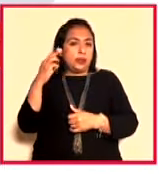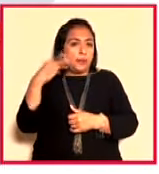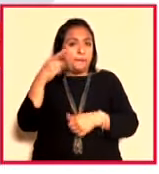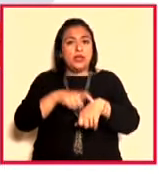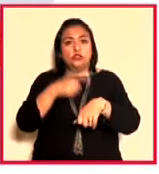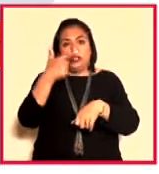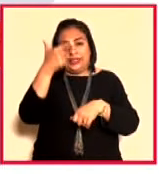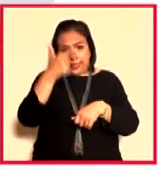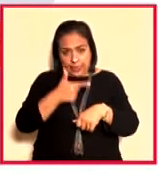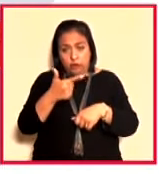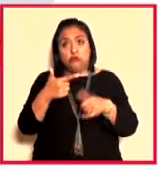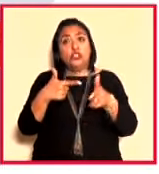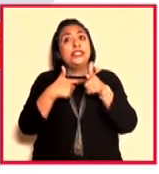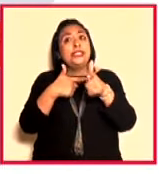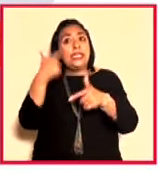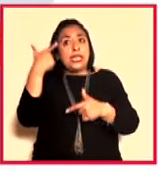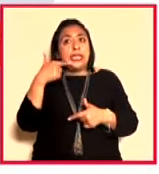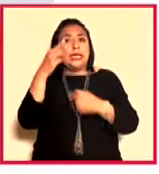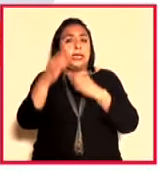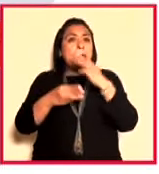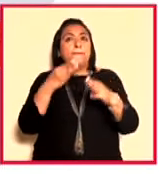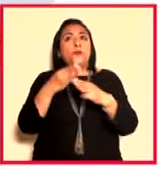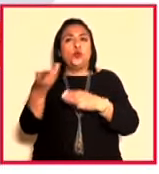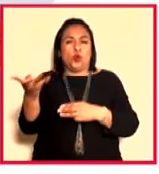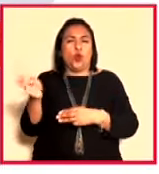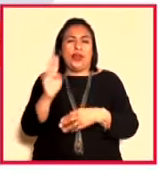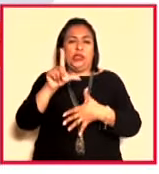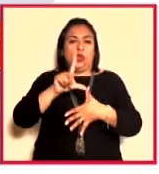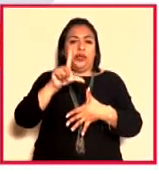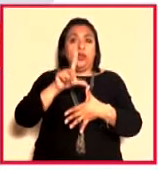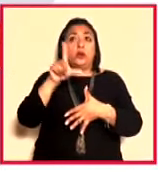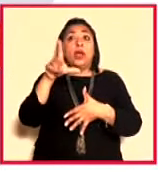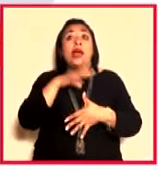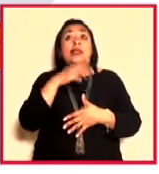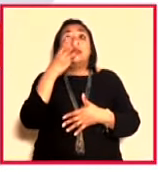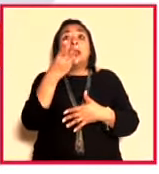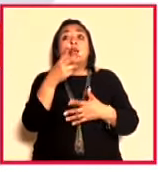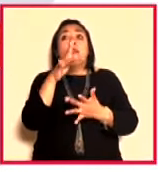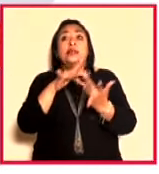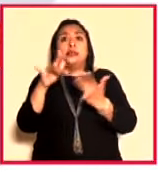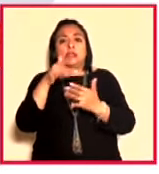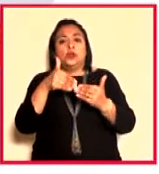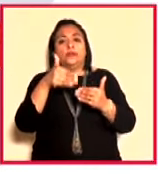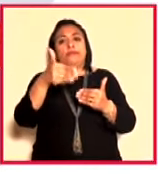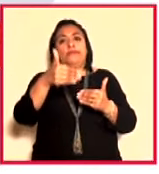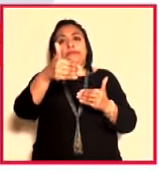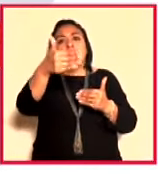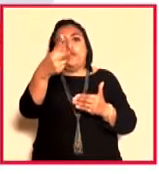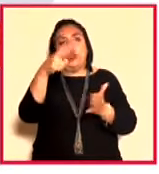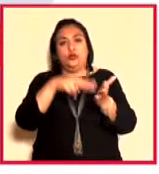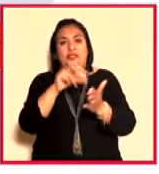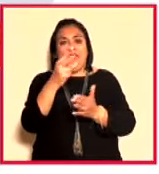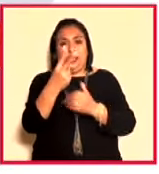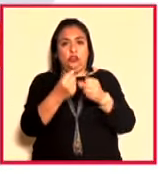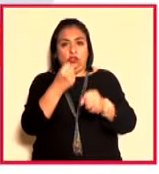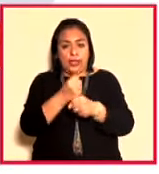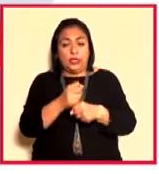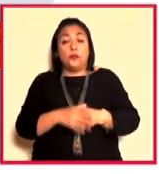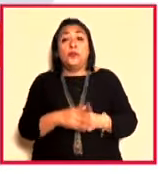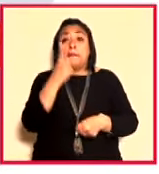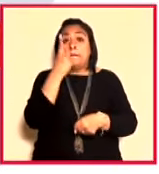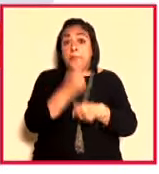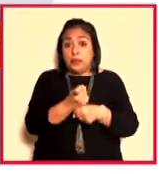Además de continuar con su gira por el mundo, el Cuarteto Latinoamericano lanzará 3 discos a lo largo del 2022. El primero de ellos